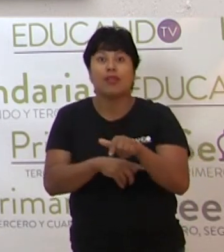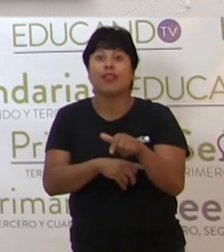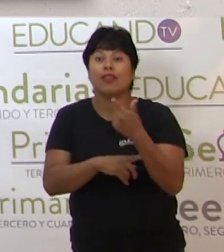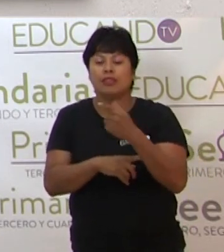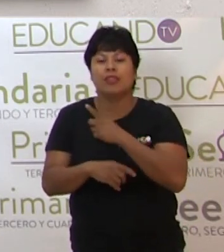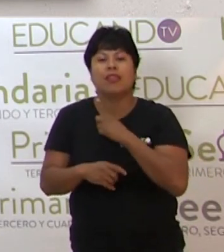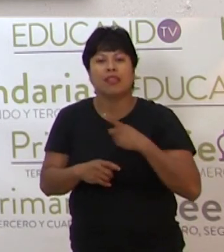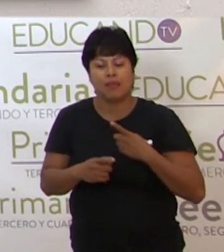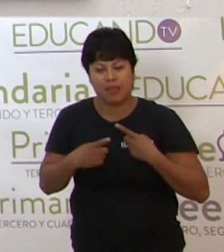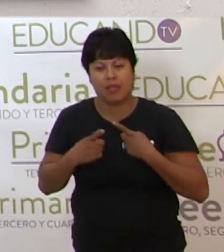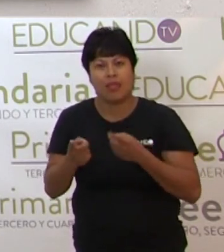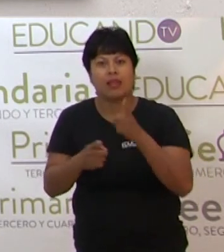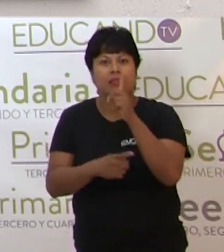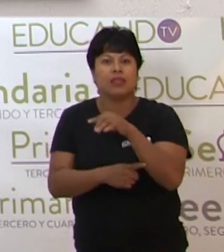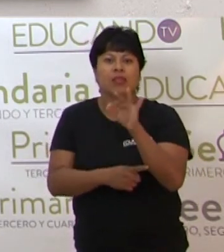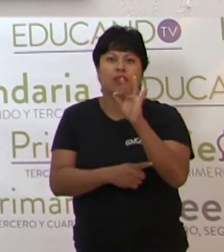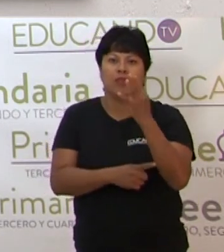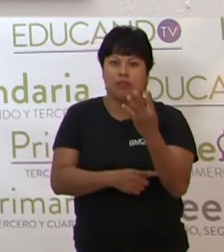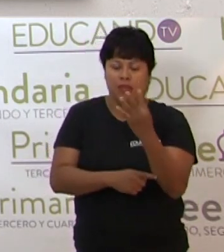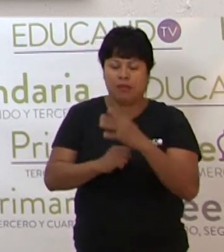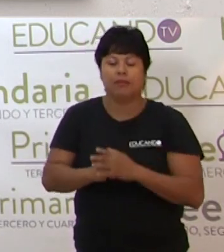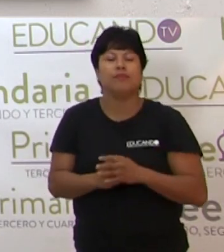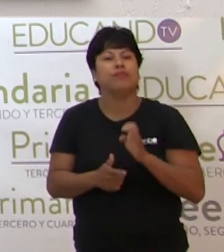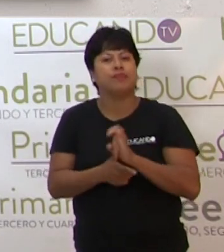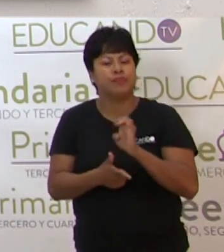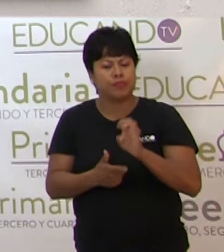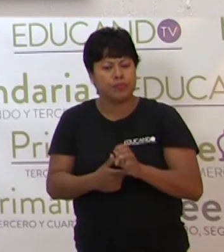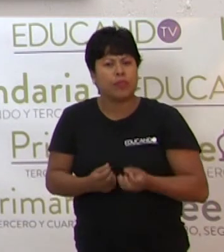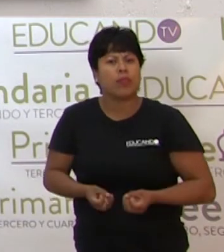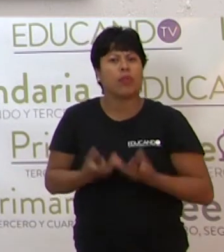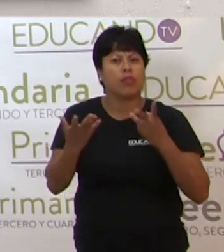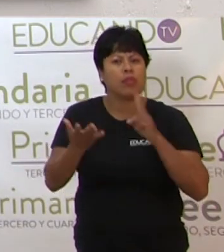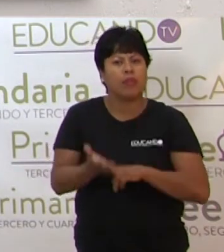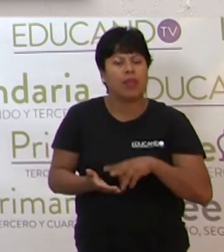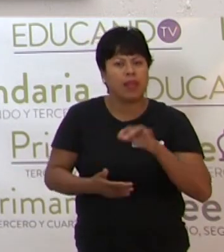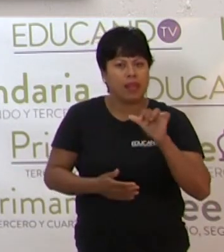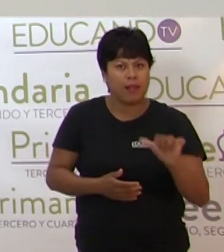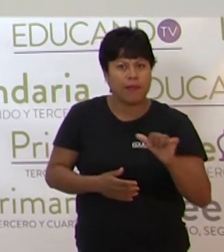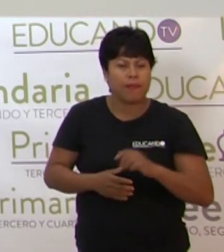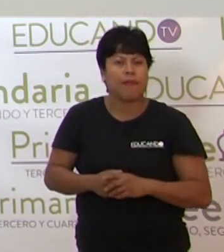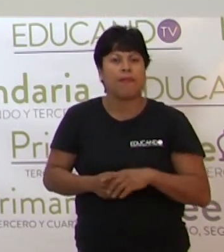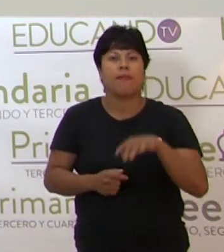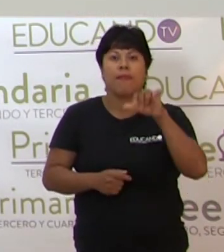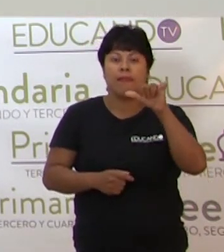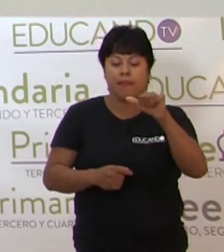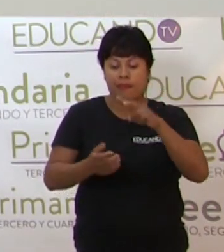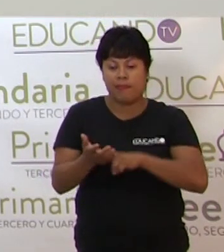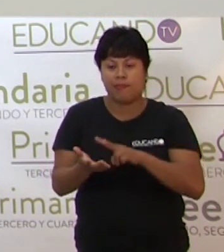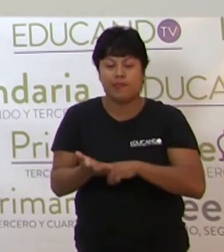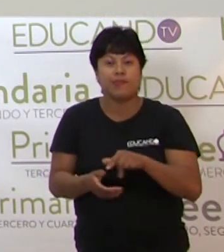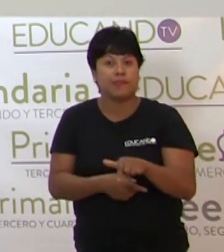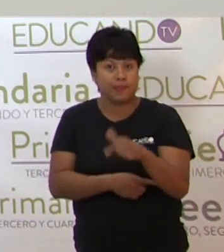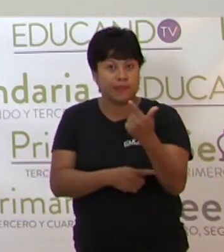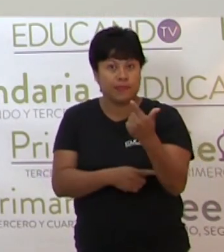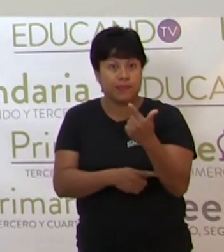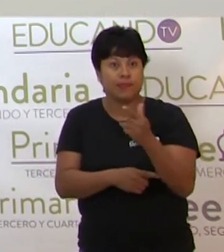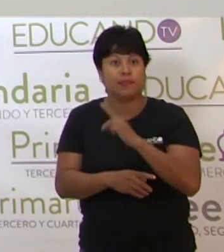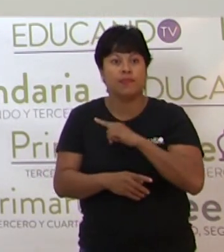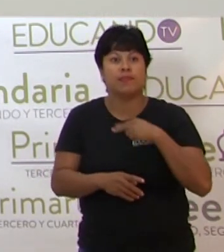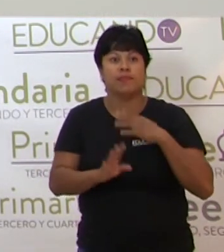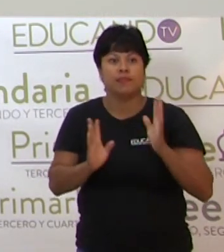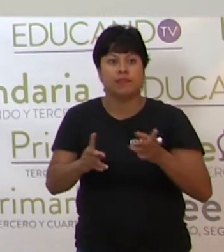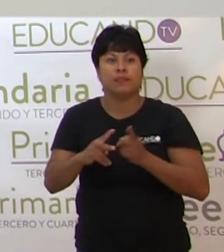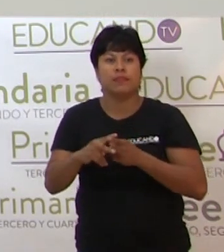tiene que dar 144. Entonces, ¿cuánto vale A? A vale 12. Ya